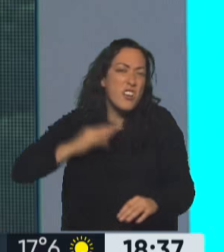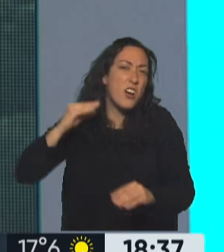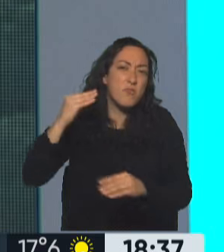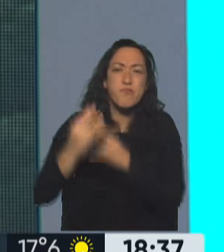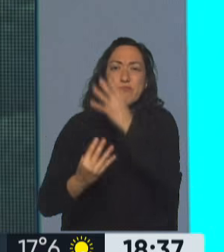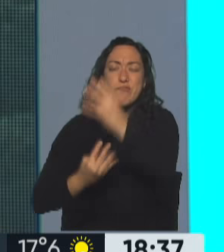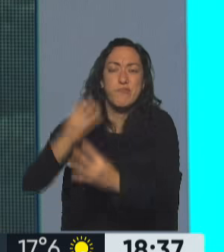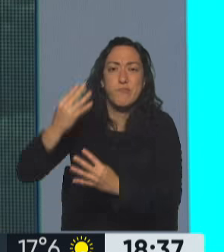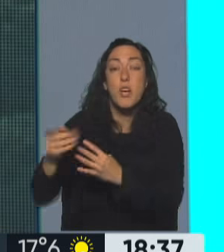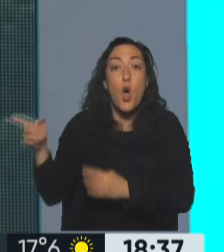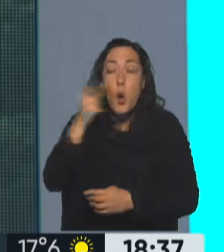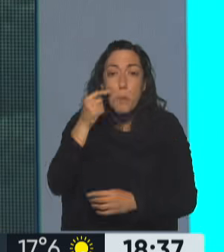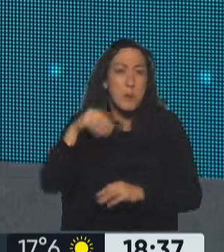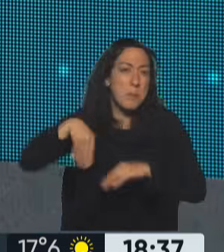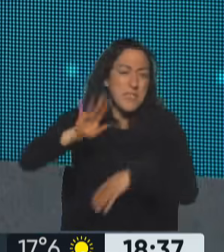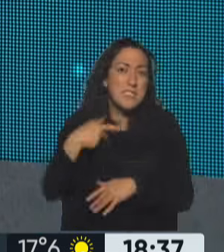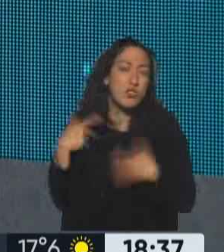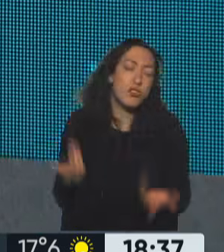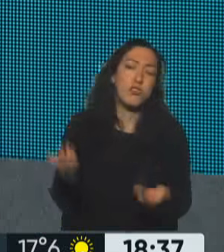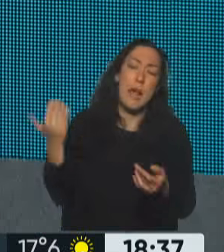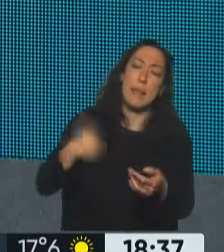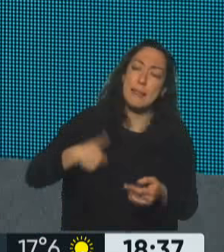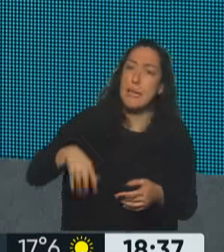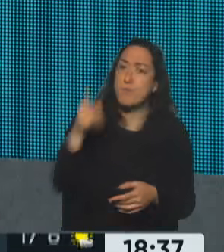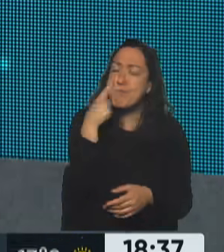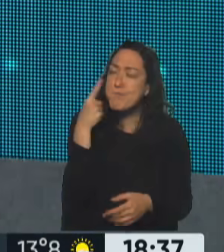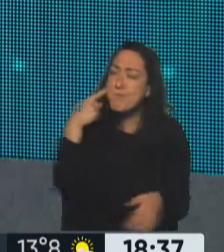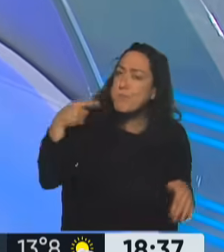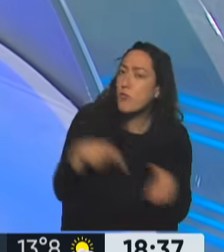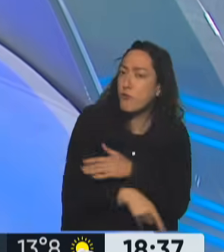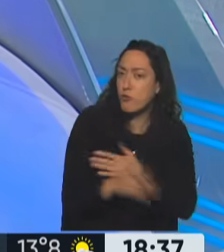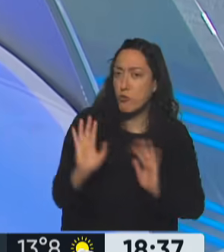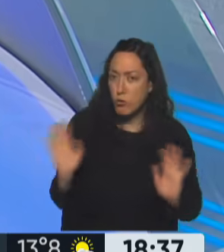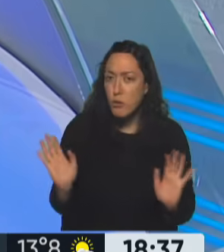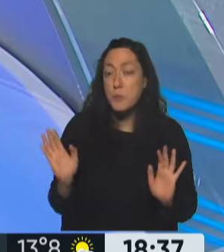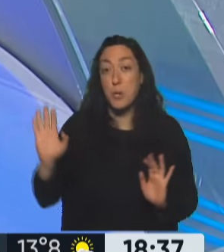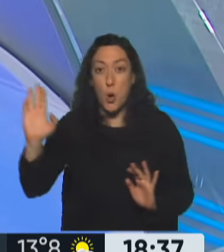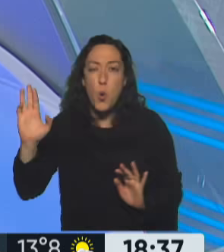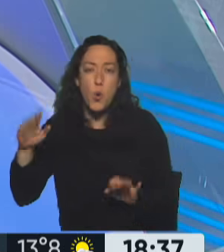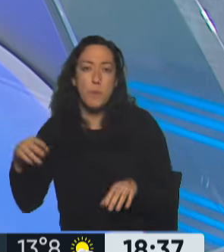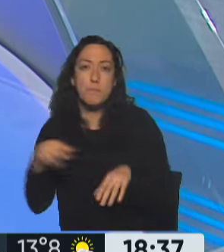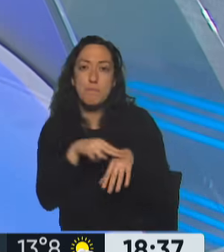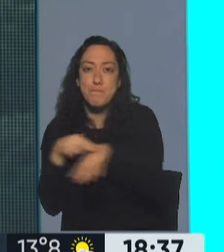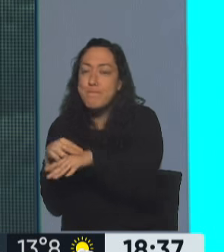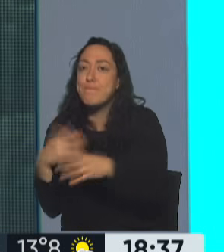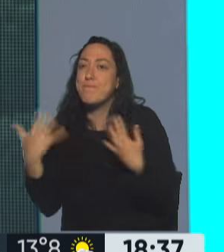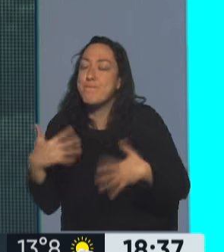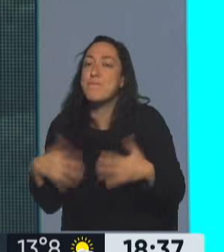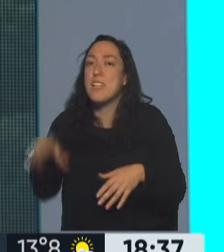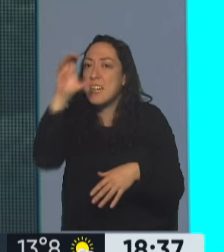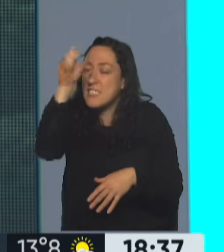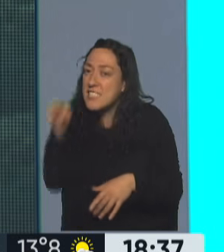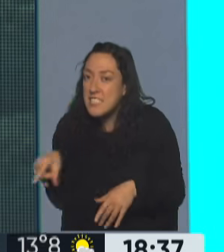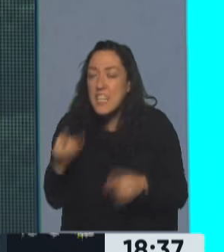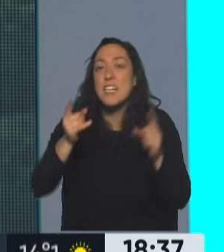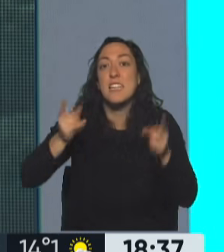conocedor de la Argentina. No, mejor hay que, una mejor que prioridad nosotros clara de 3 Lula, juntos. ¿no? Ahí, Claramente. Total. Y De además, Lula, de su consejero Celso Amorim, que fue canciller, y